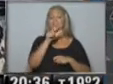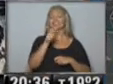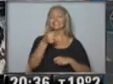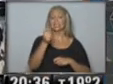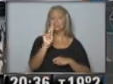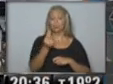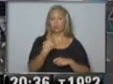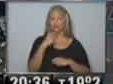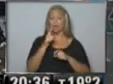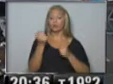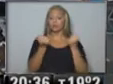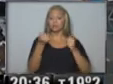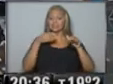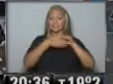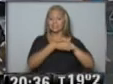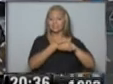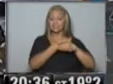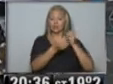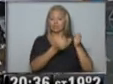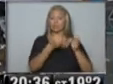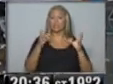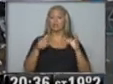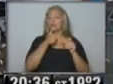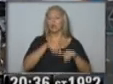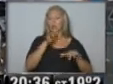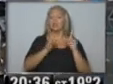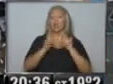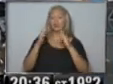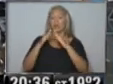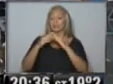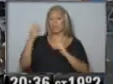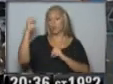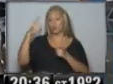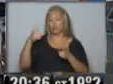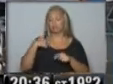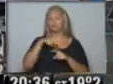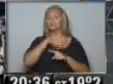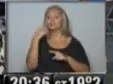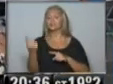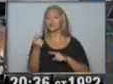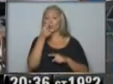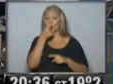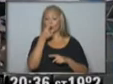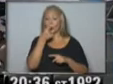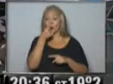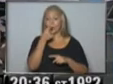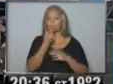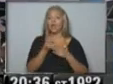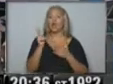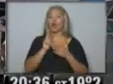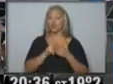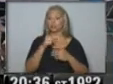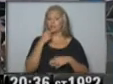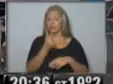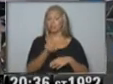cocheras inundadas y más de 70.000 hogares están sin luz. Por su parte, el jefe de gobierno porteño, Mauricio Macri, volvió a defender